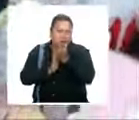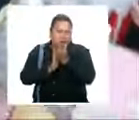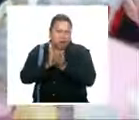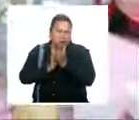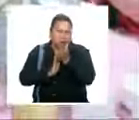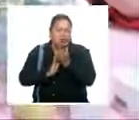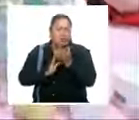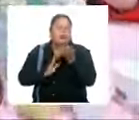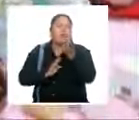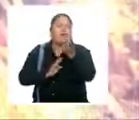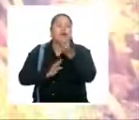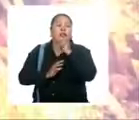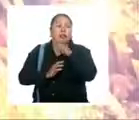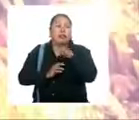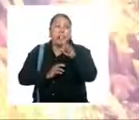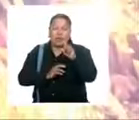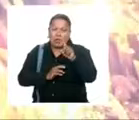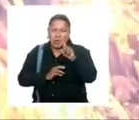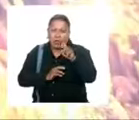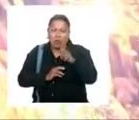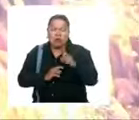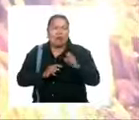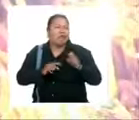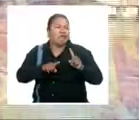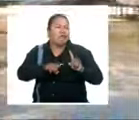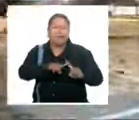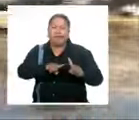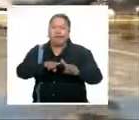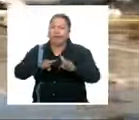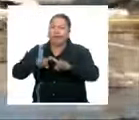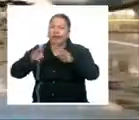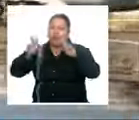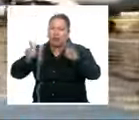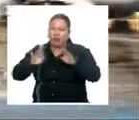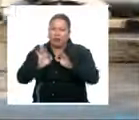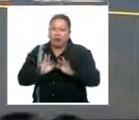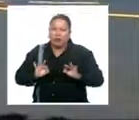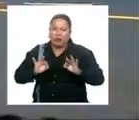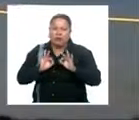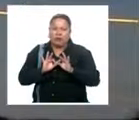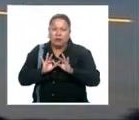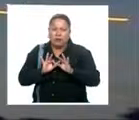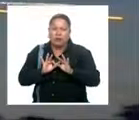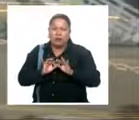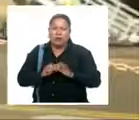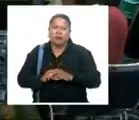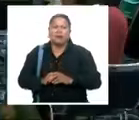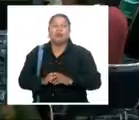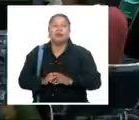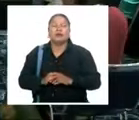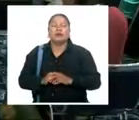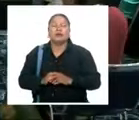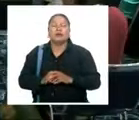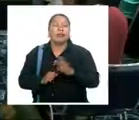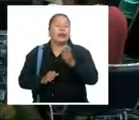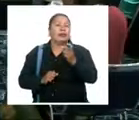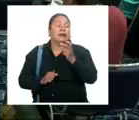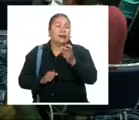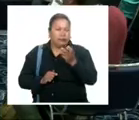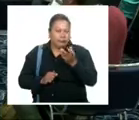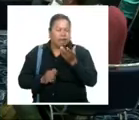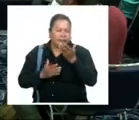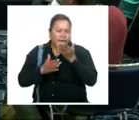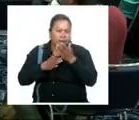como también el agua y otros temas importantes. Esto fue con respecto al